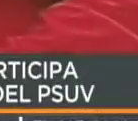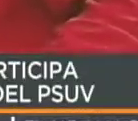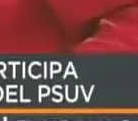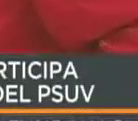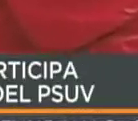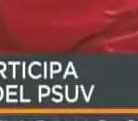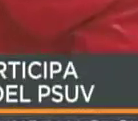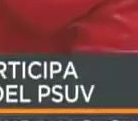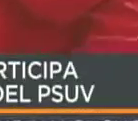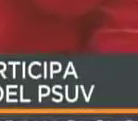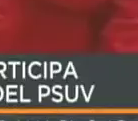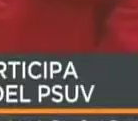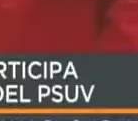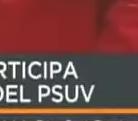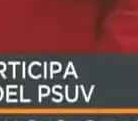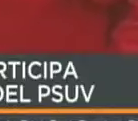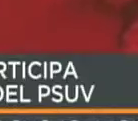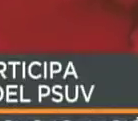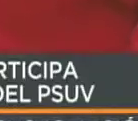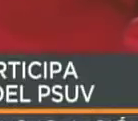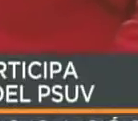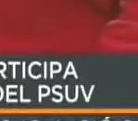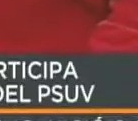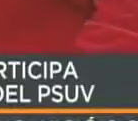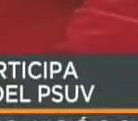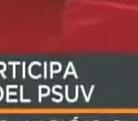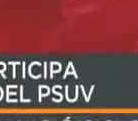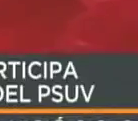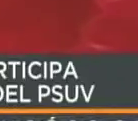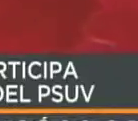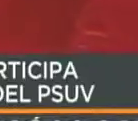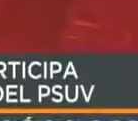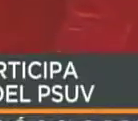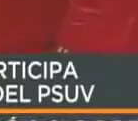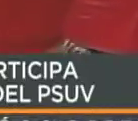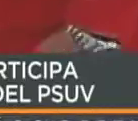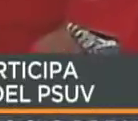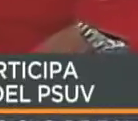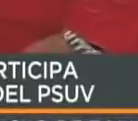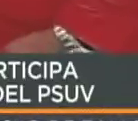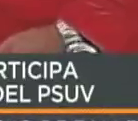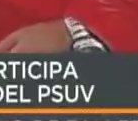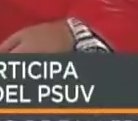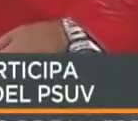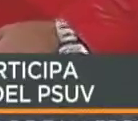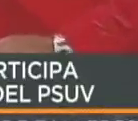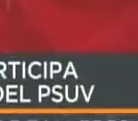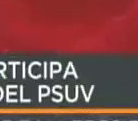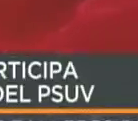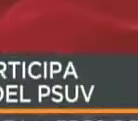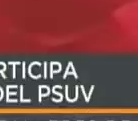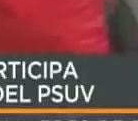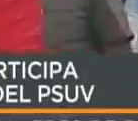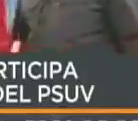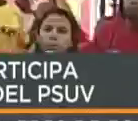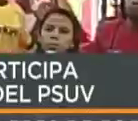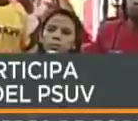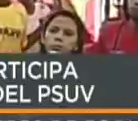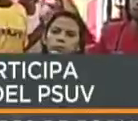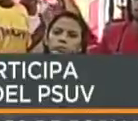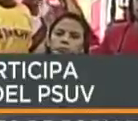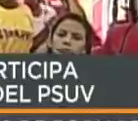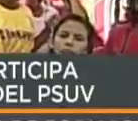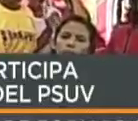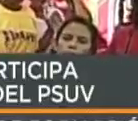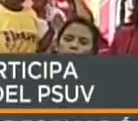del siglo XXI, cuando la revolución ha sido respaldada además por los países de la Alianza Bolivariana para los Pueblos de